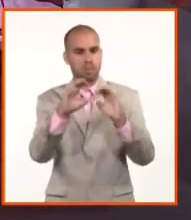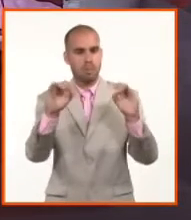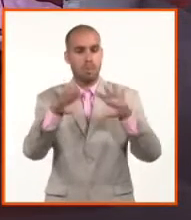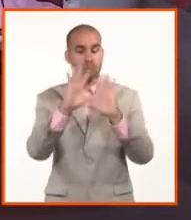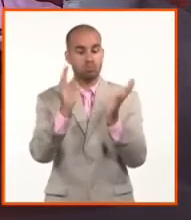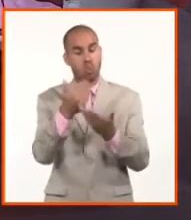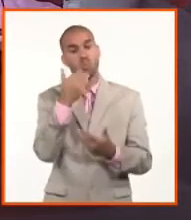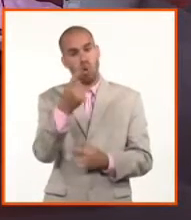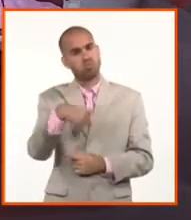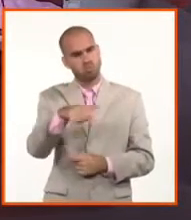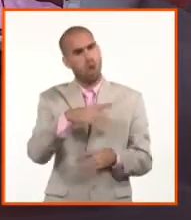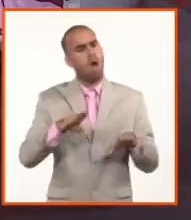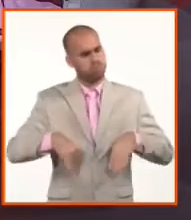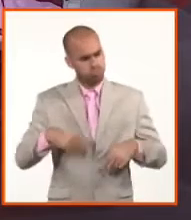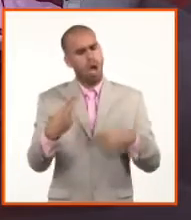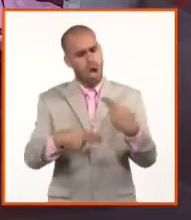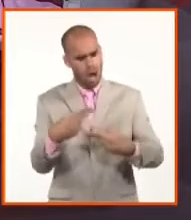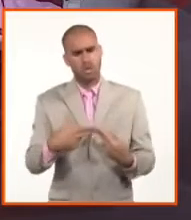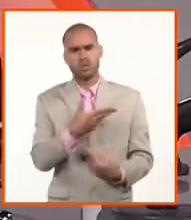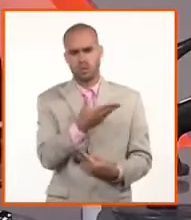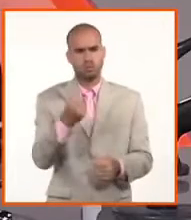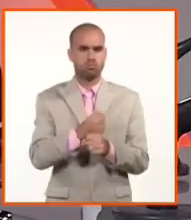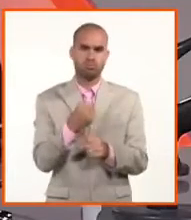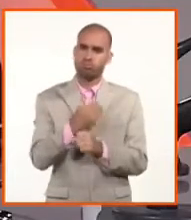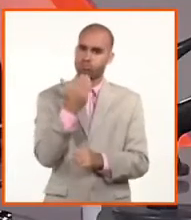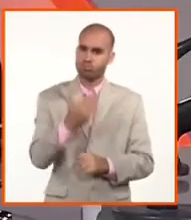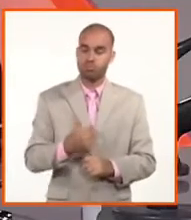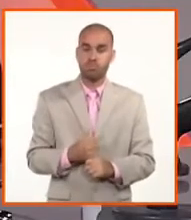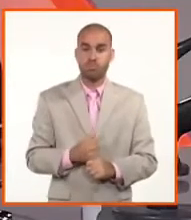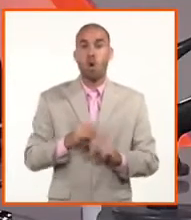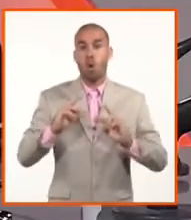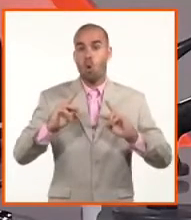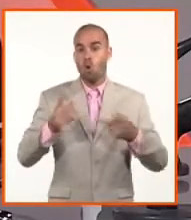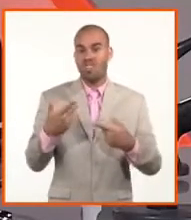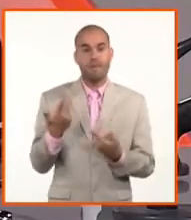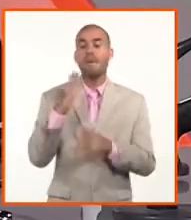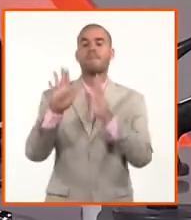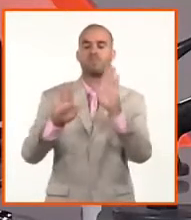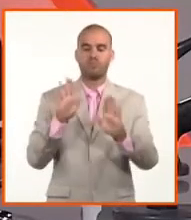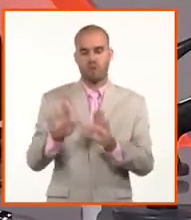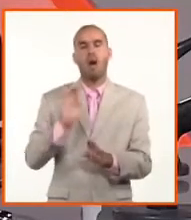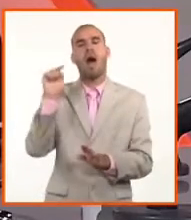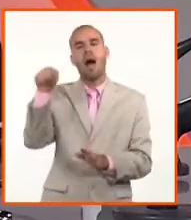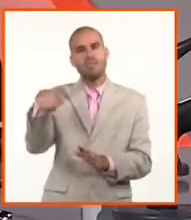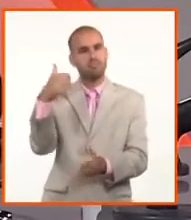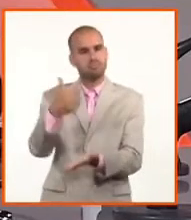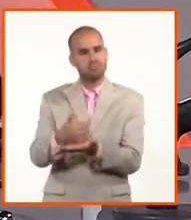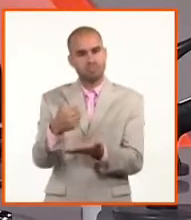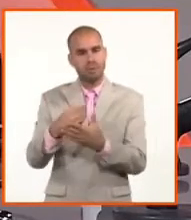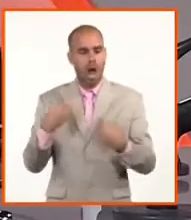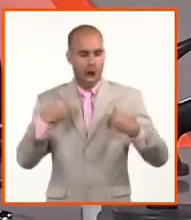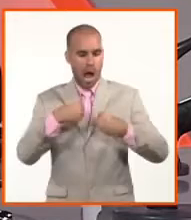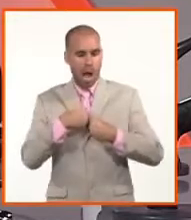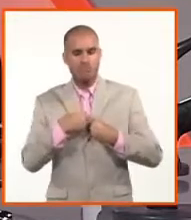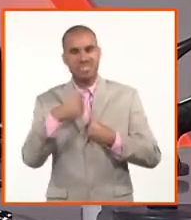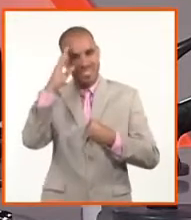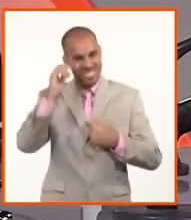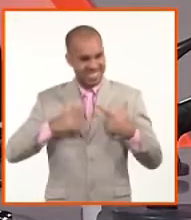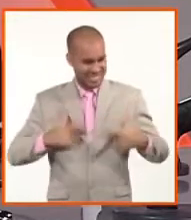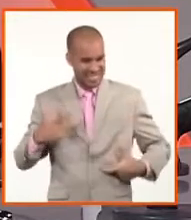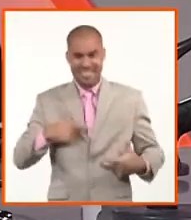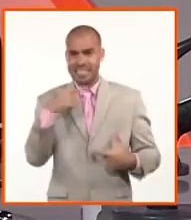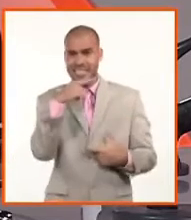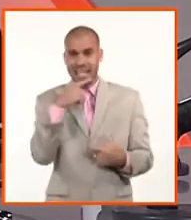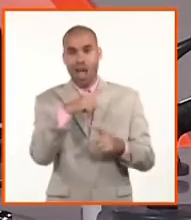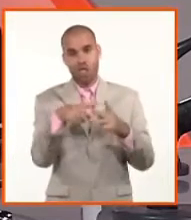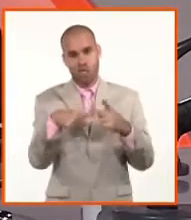asumiendo y qué extraordinario que estén otra vez en el museo allí las camisas de Sergio y Luis. Qué bueno que el museo